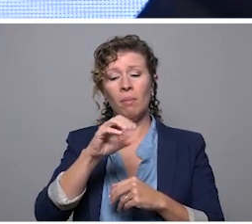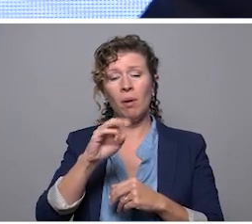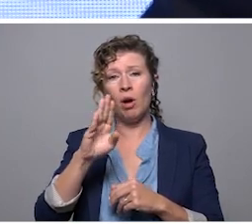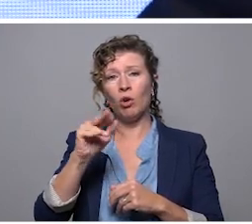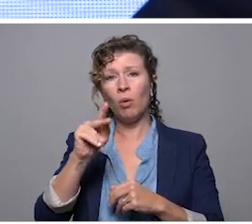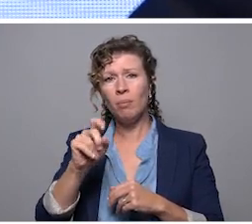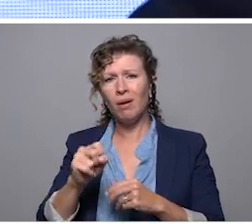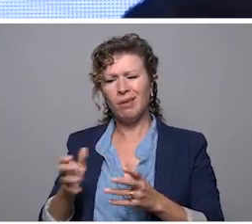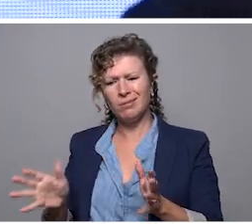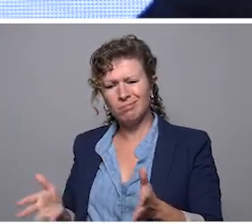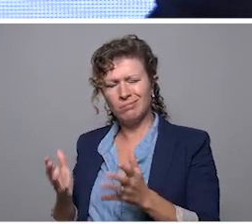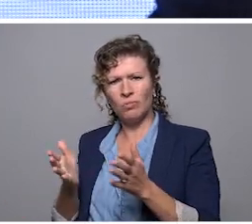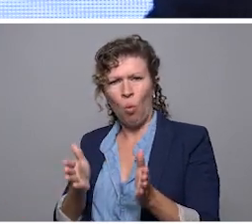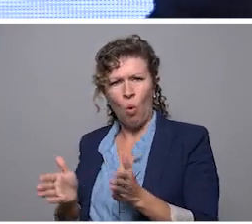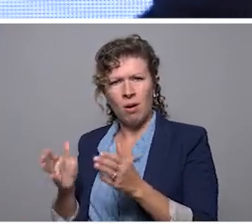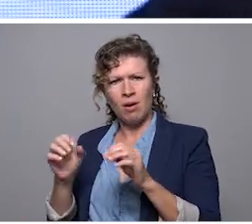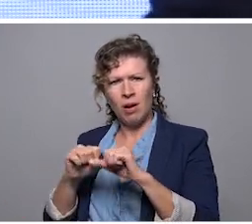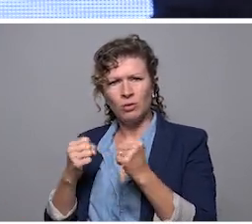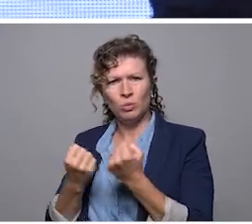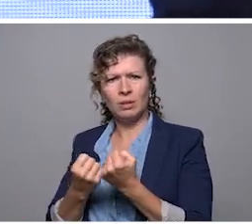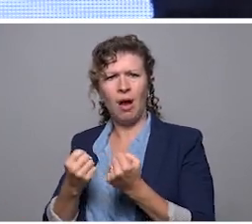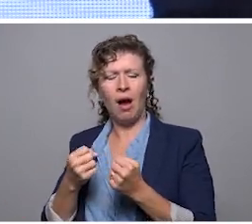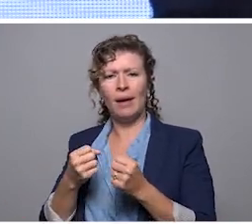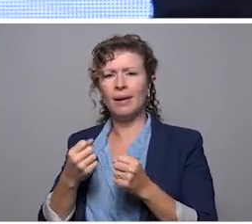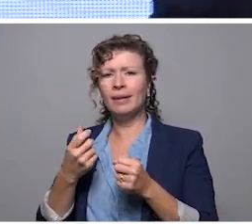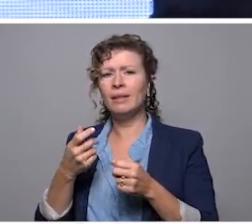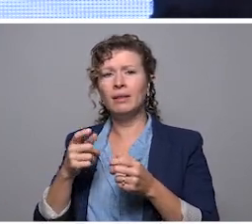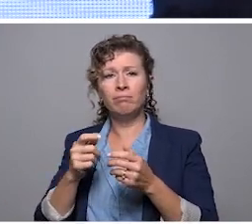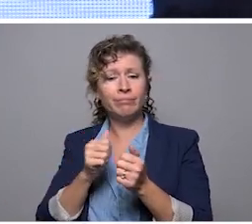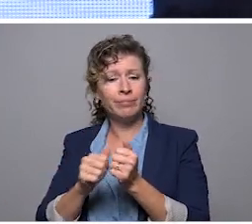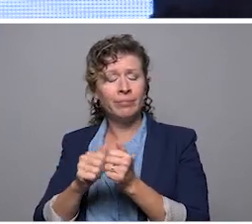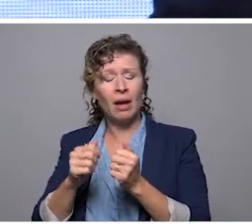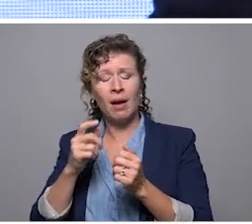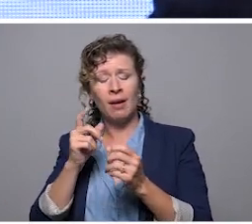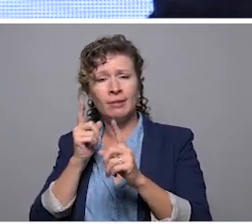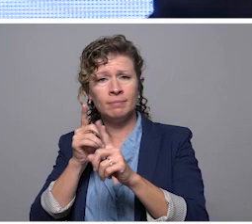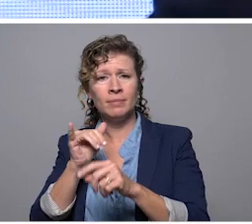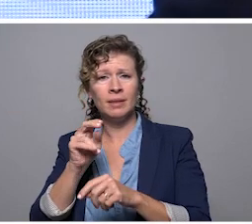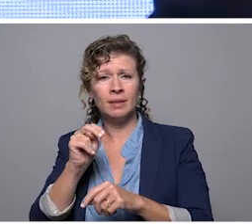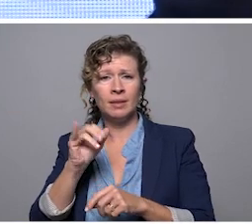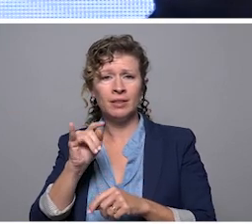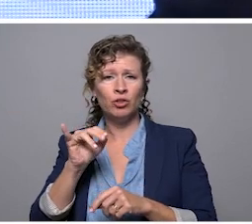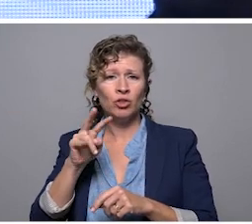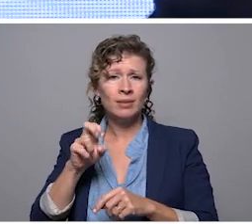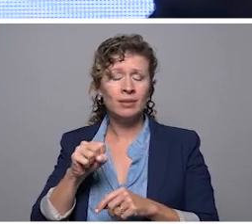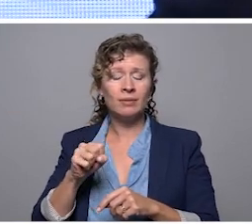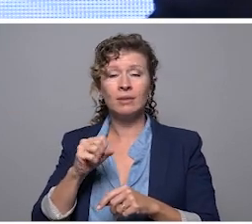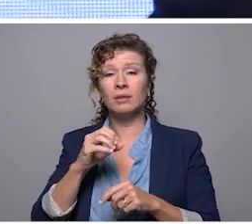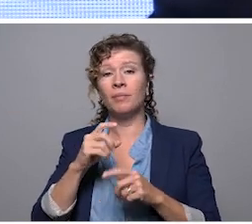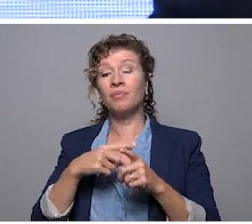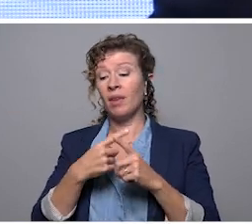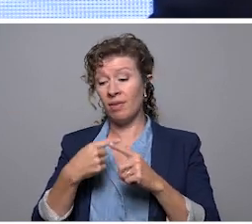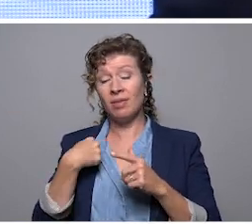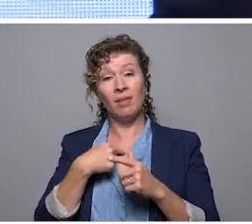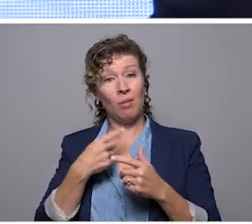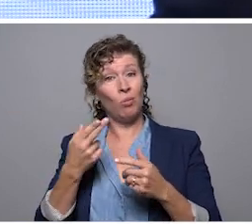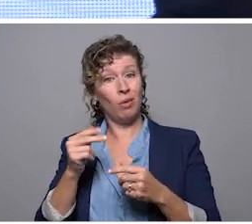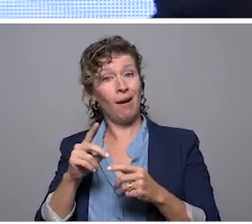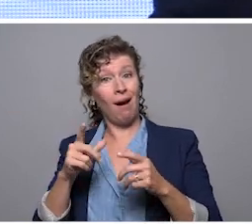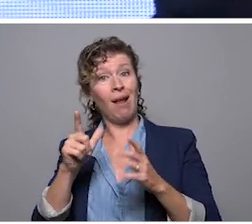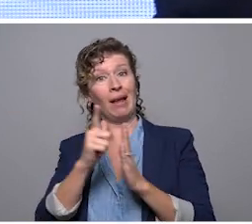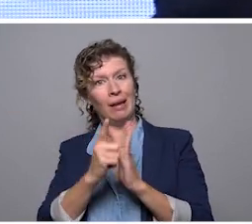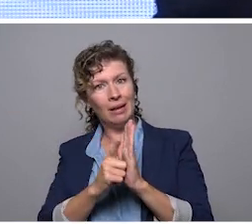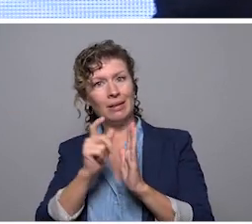iniciativas campesinas hasta que logramos un marco legal hace 22 años y hace eh